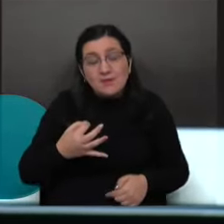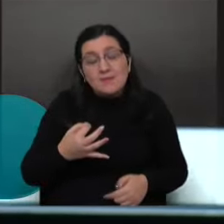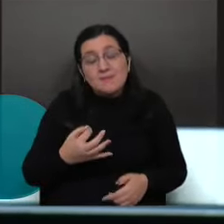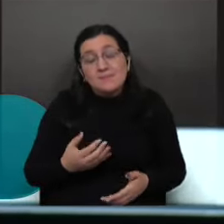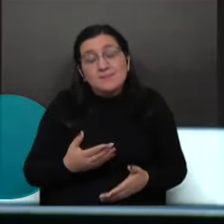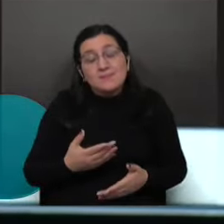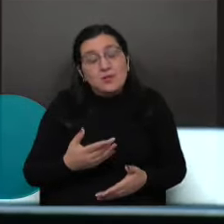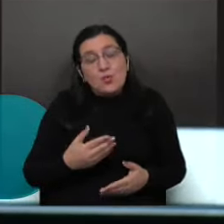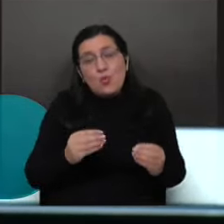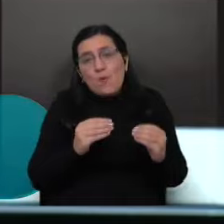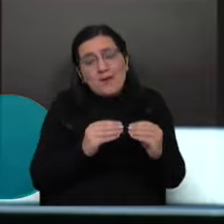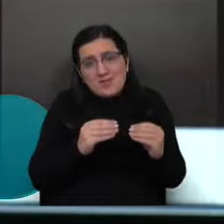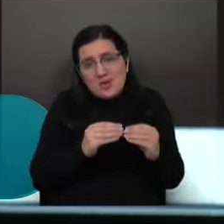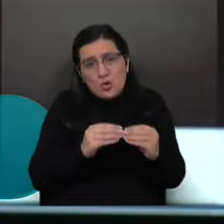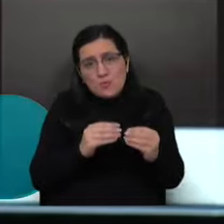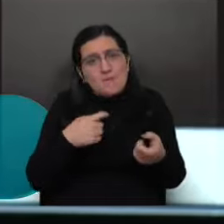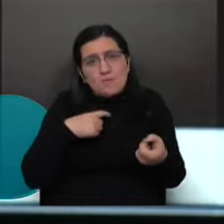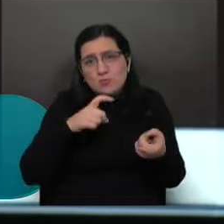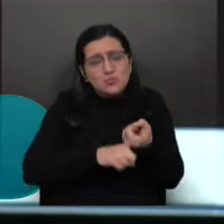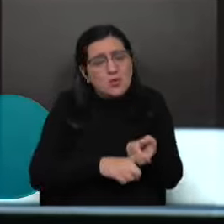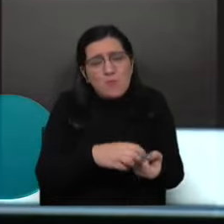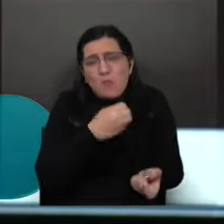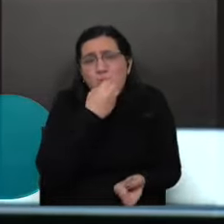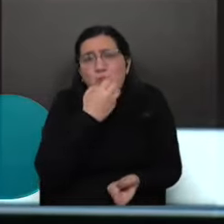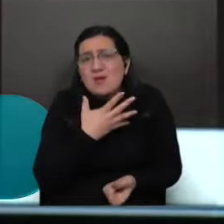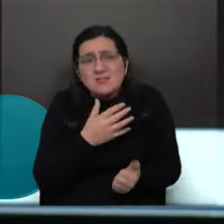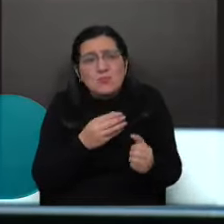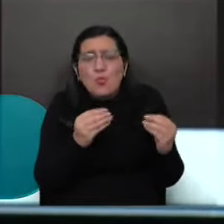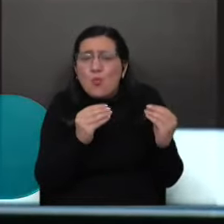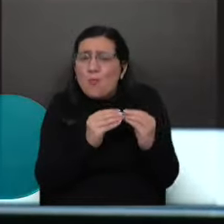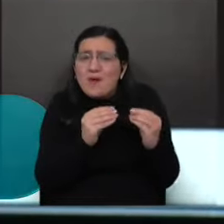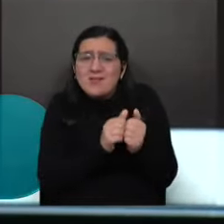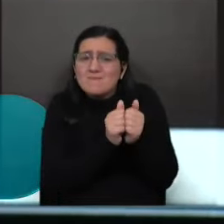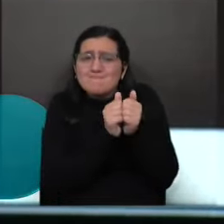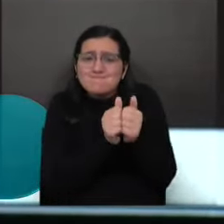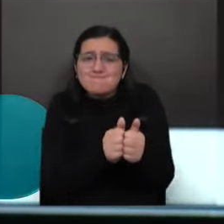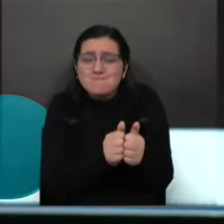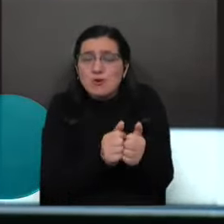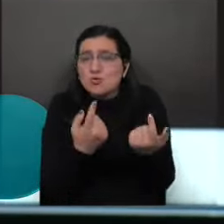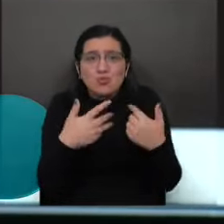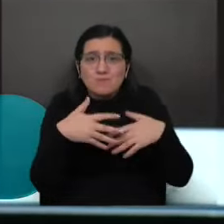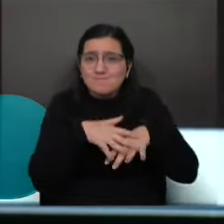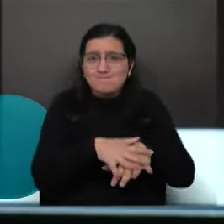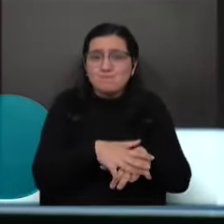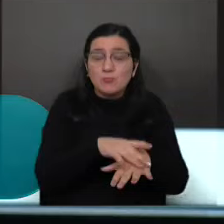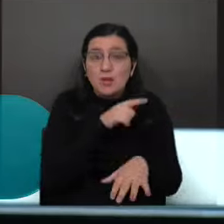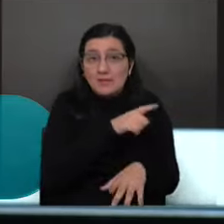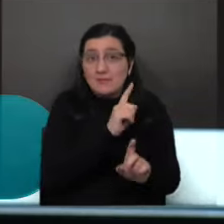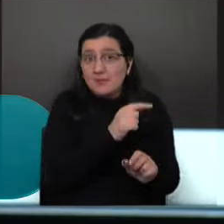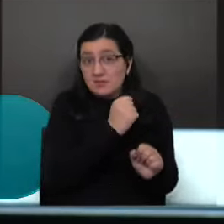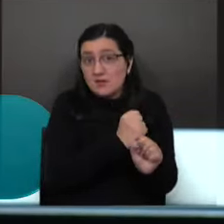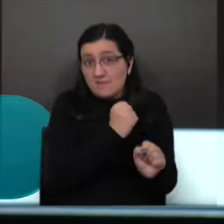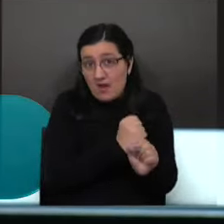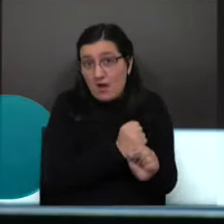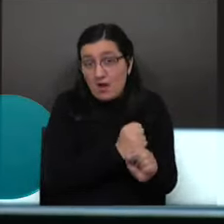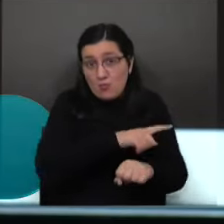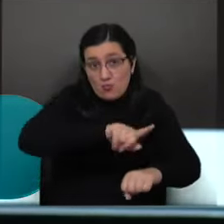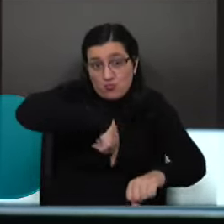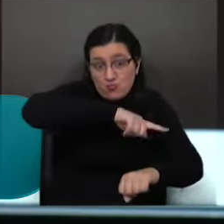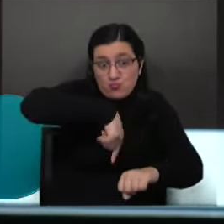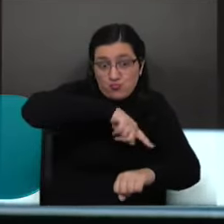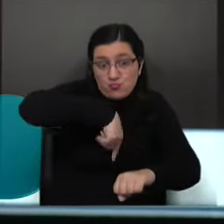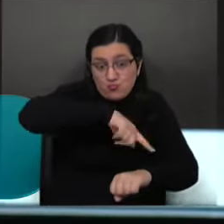zarpada tribu yo si no Si no si no fuésemos la simbiosis que tenemos porque él tiene un trabajo también que demanda mucho a